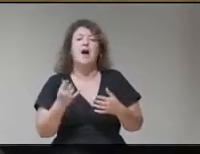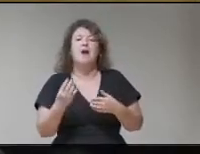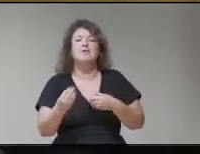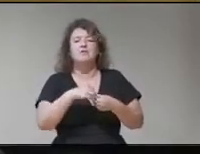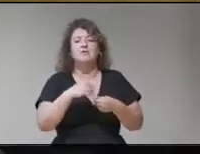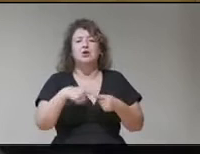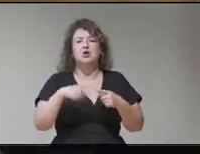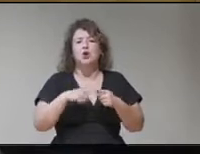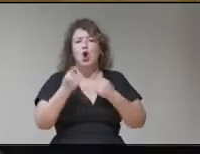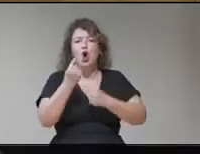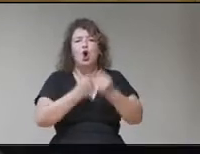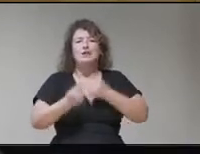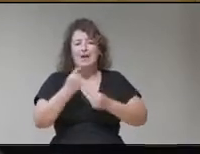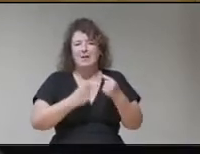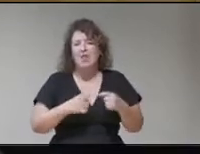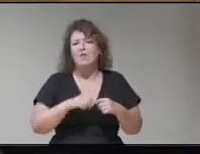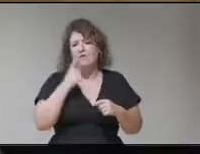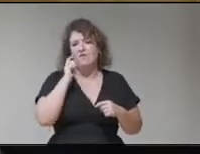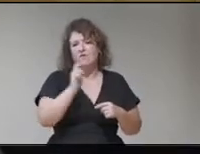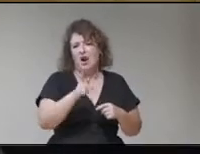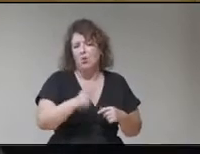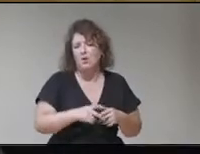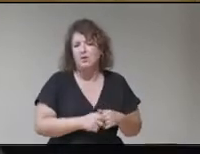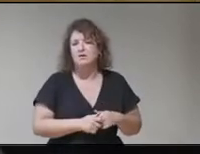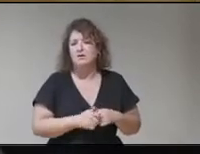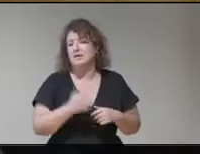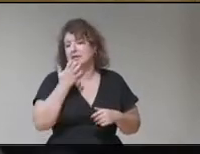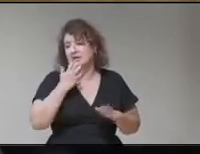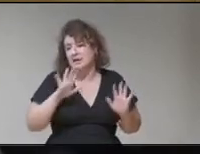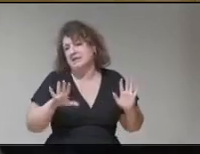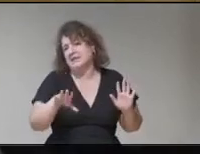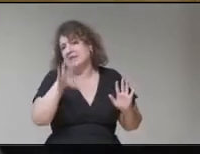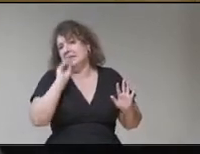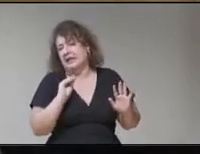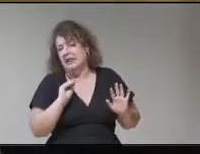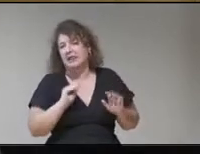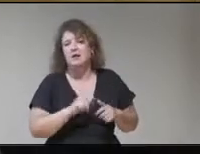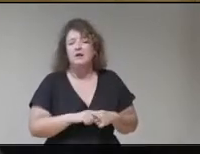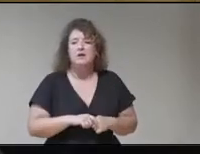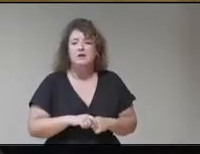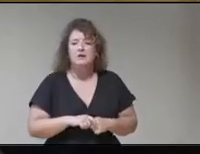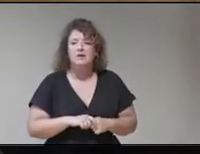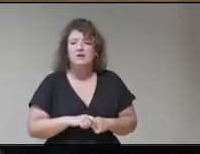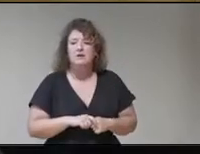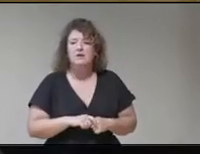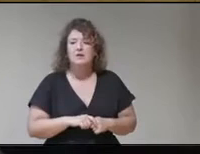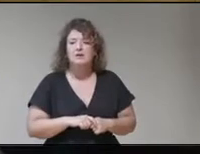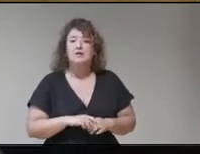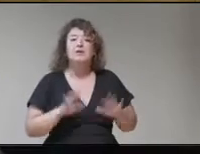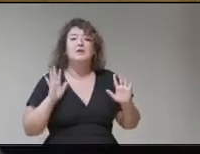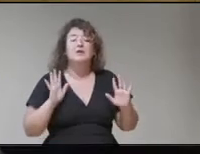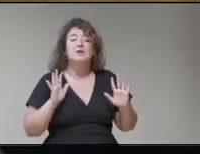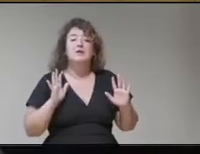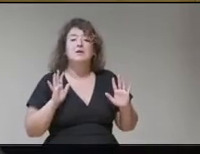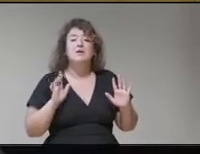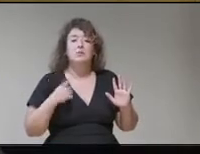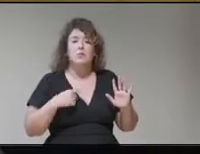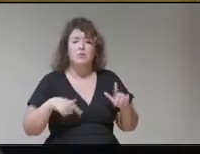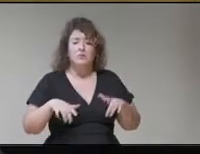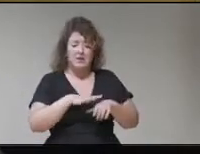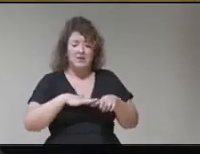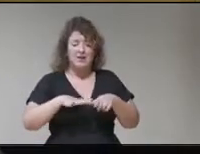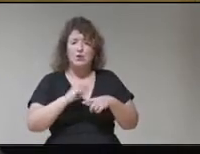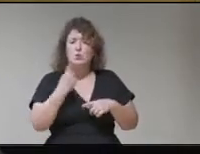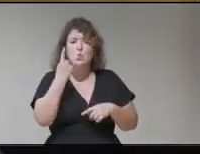el cual se están introduciendo objetos contaminados con cierta frecuencia, si hay suerte, se entiende. y resulta que está colonizada por una